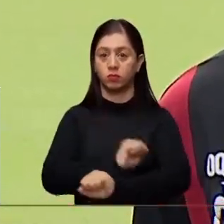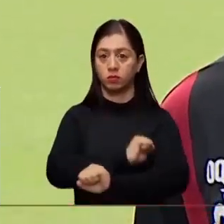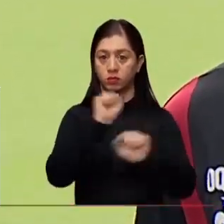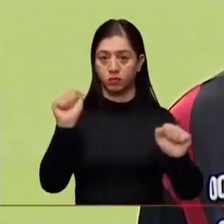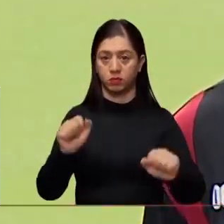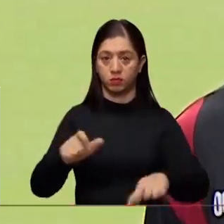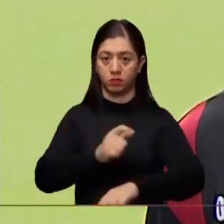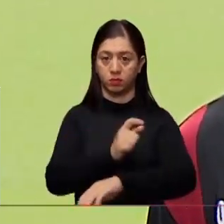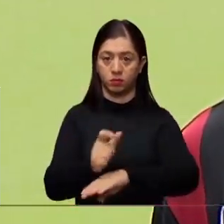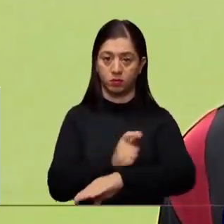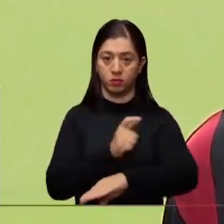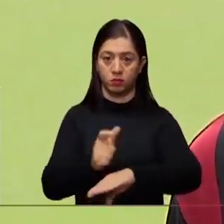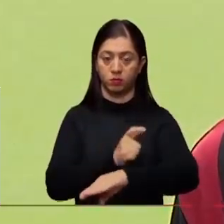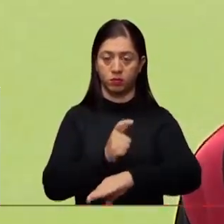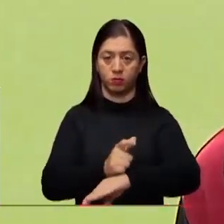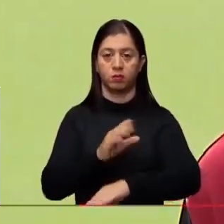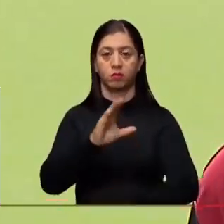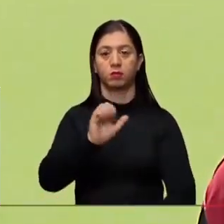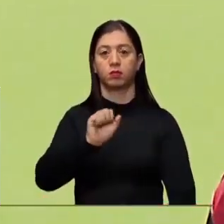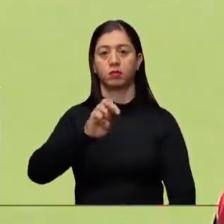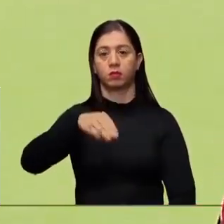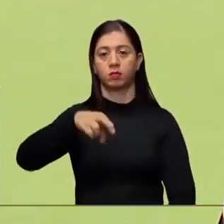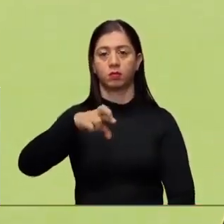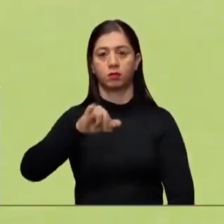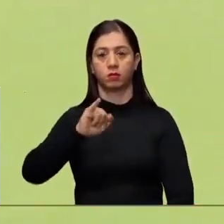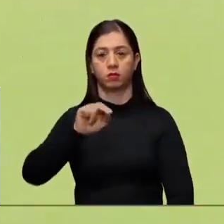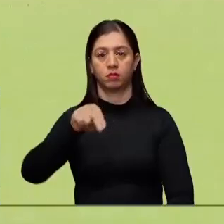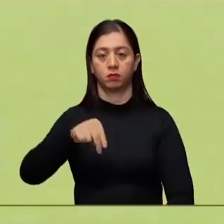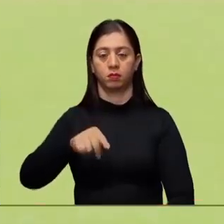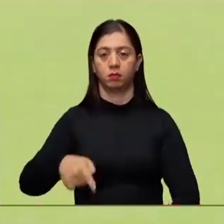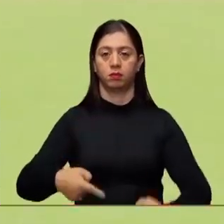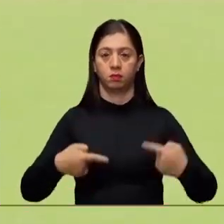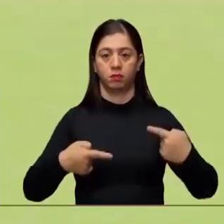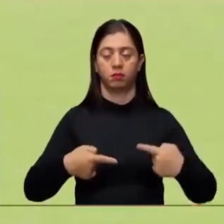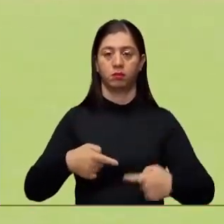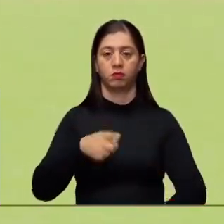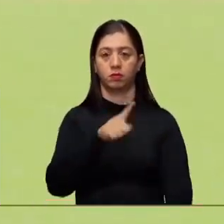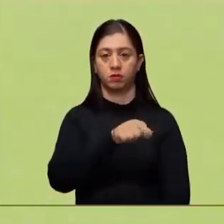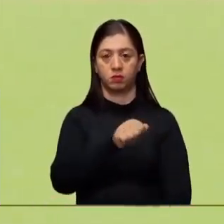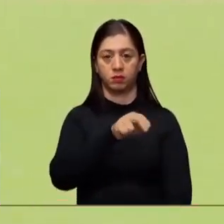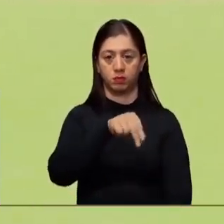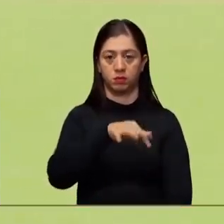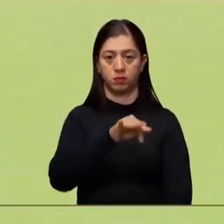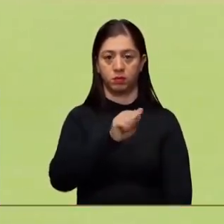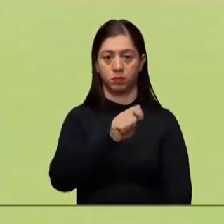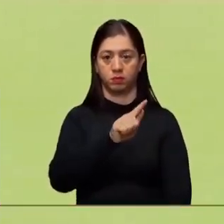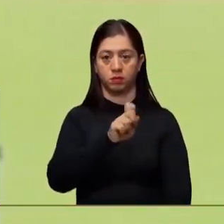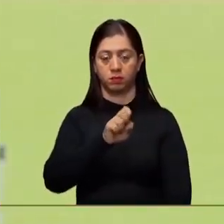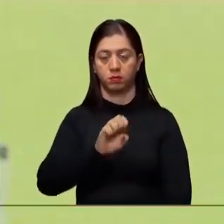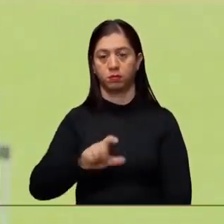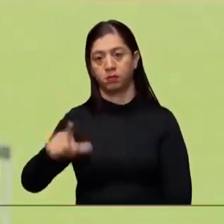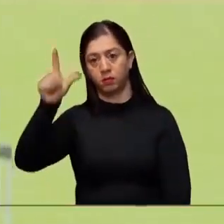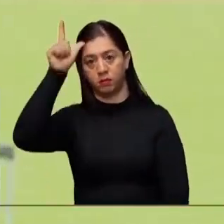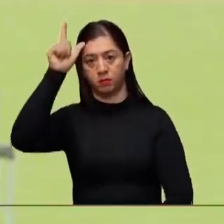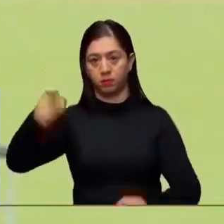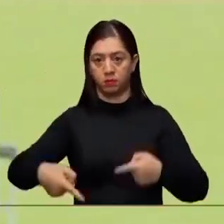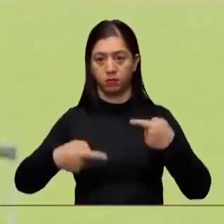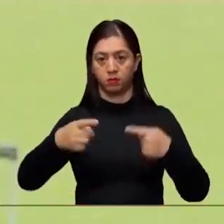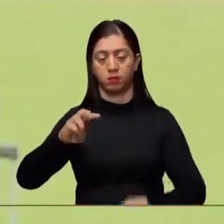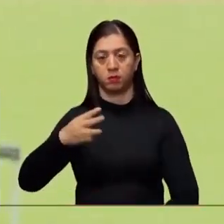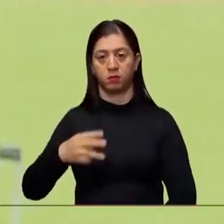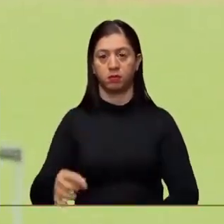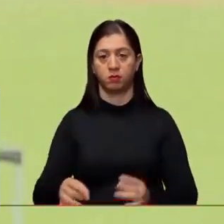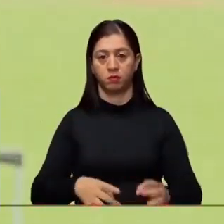Estadio Nemesio Camacho El Campín. Santa Fe versus América por la tercera fecha de la Liga Femenina. Me